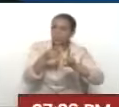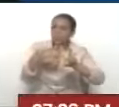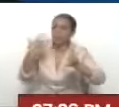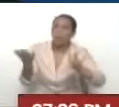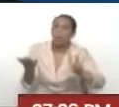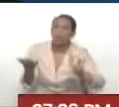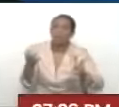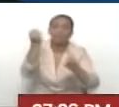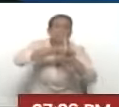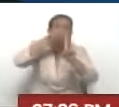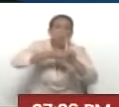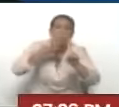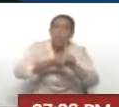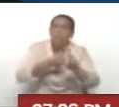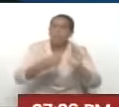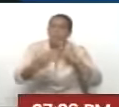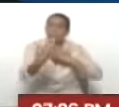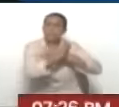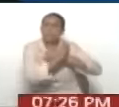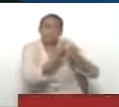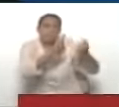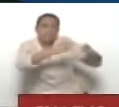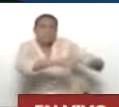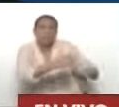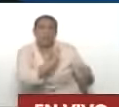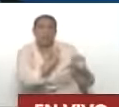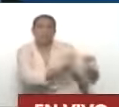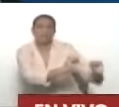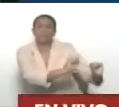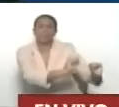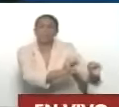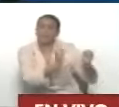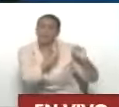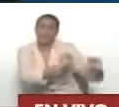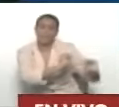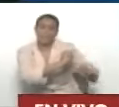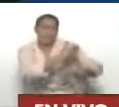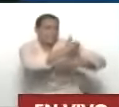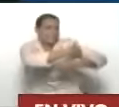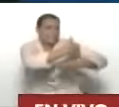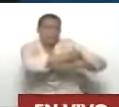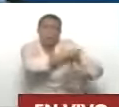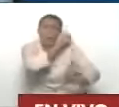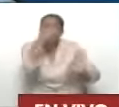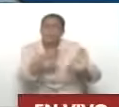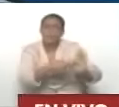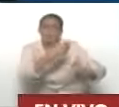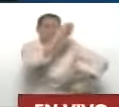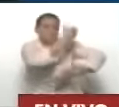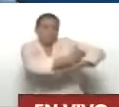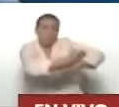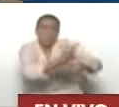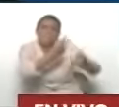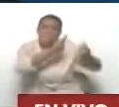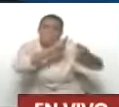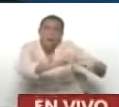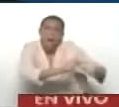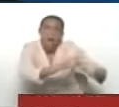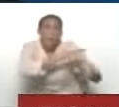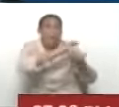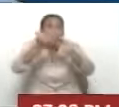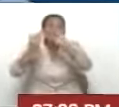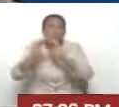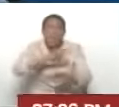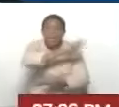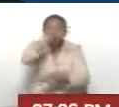lucha contra las sanciones, el rechazo, el repudio absoluto de toda la comunidad nacional,